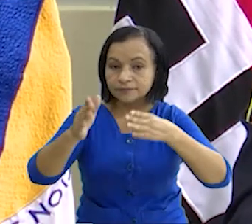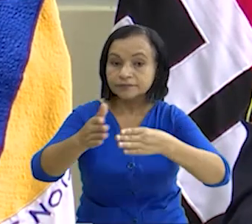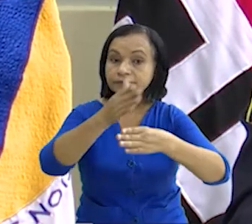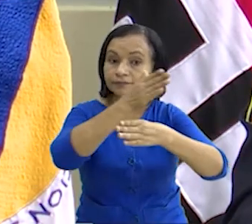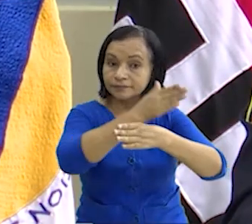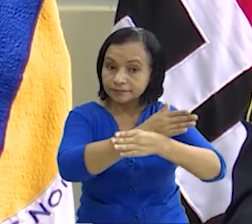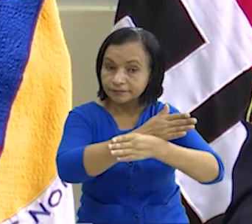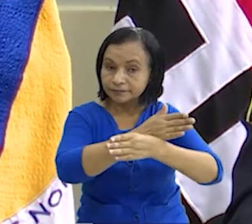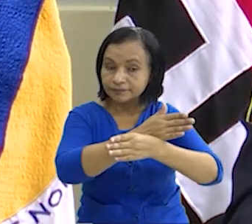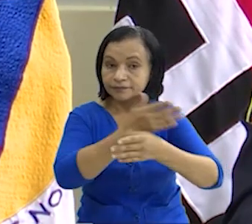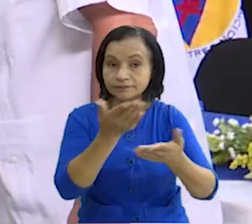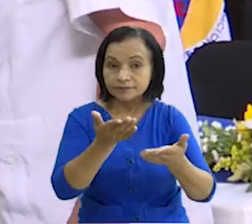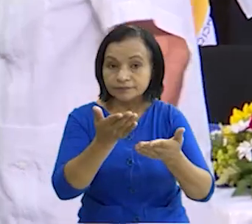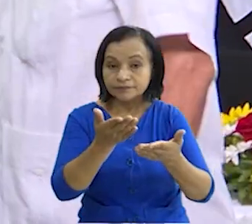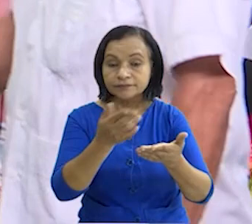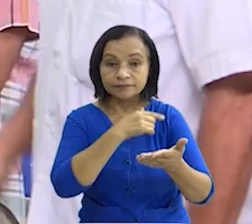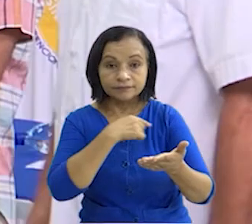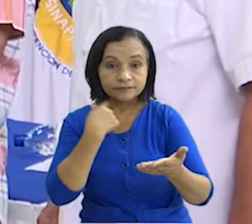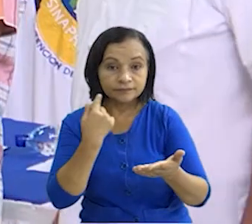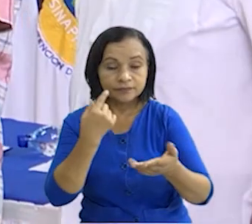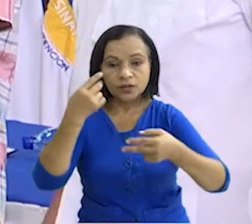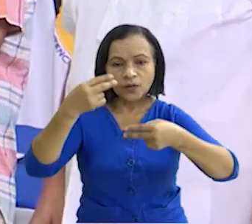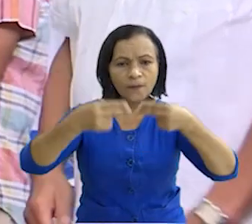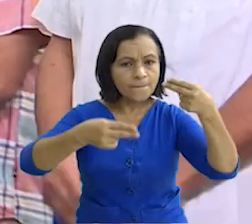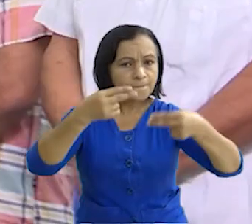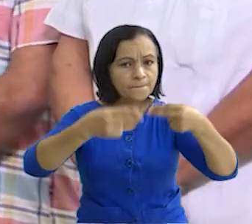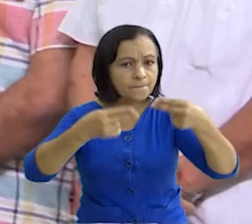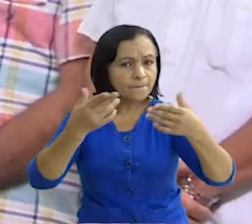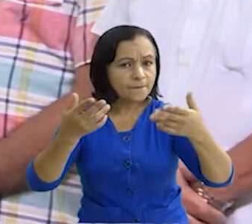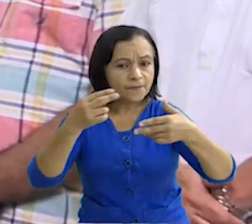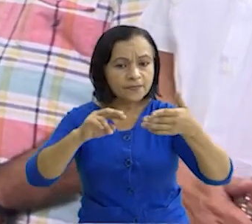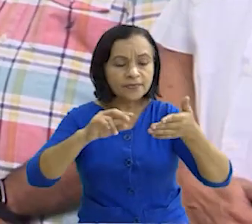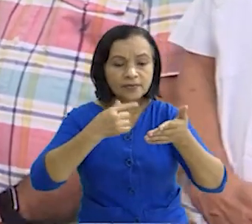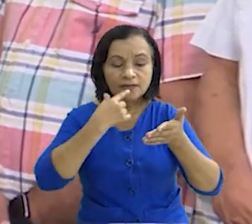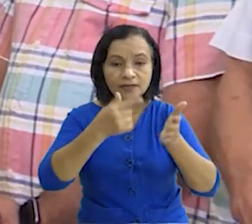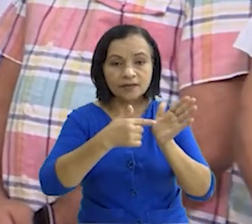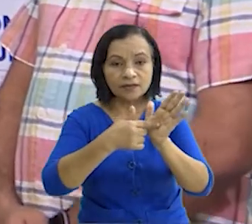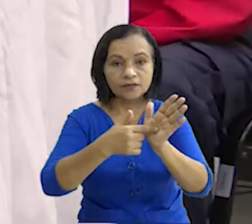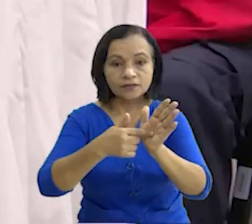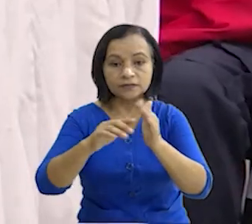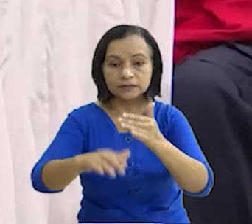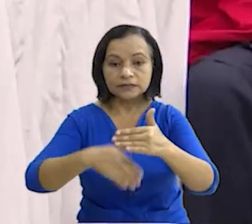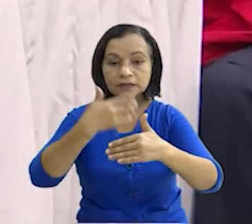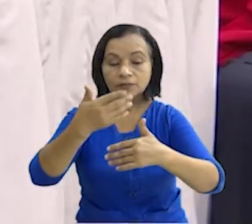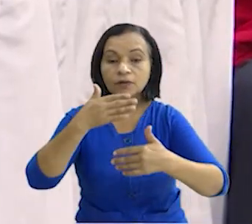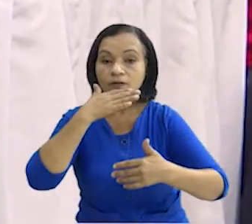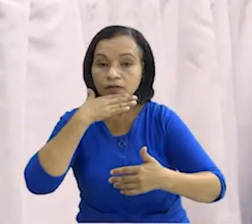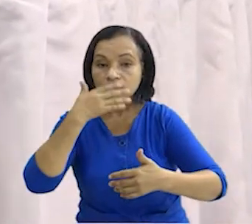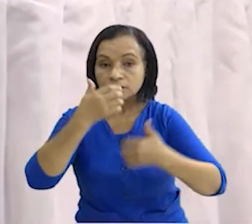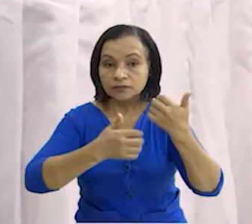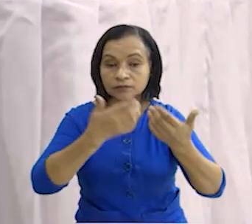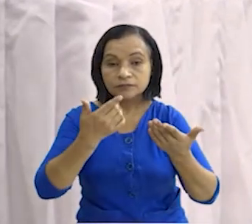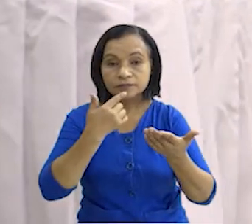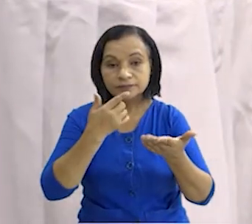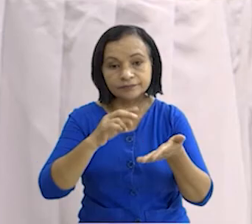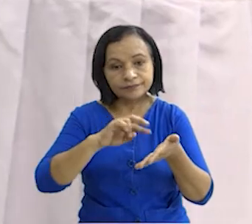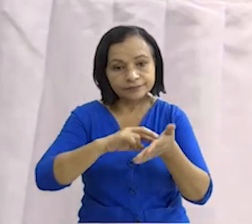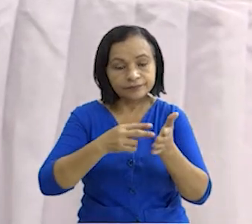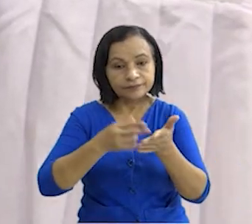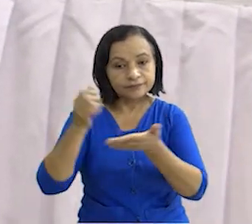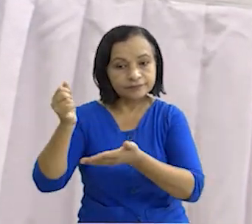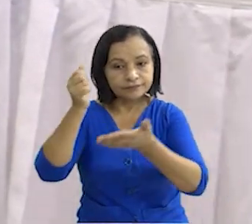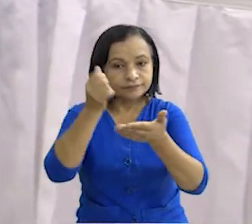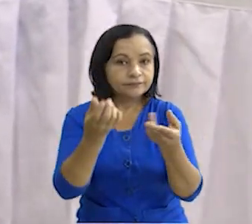un gasto. Y realmente los números que nos arrojan cuando después que atendemos una emergencia nos dicen que también que es una